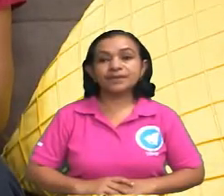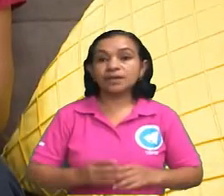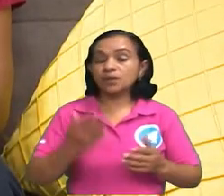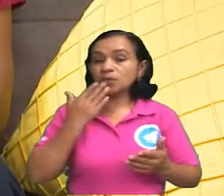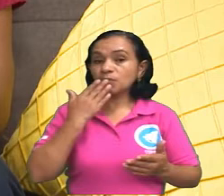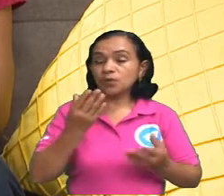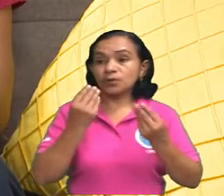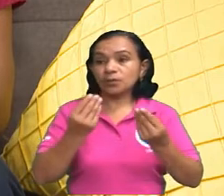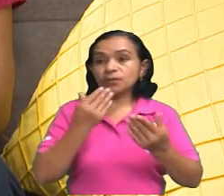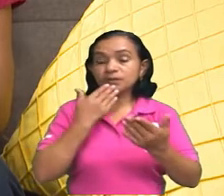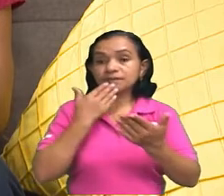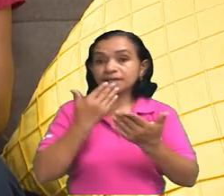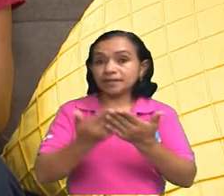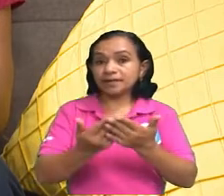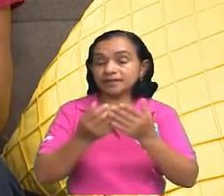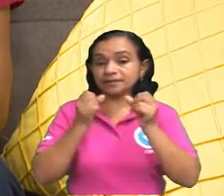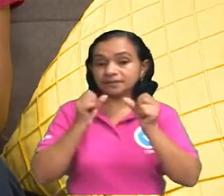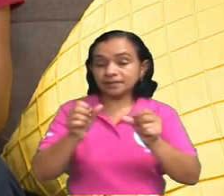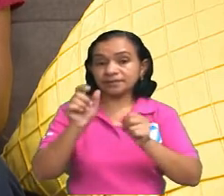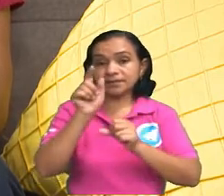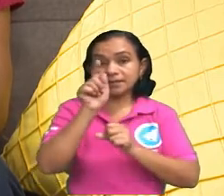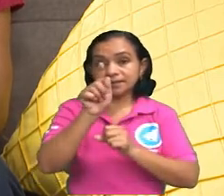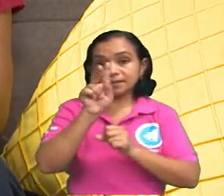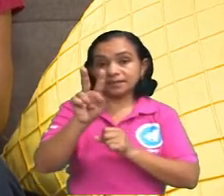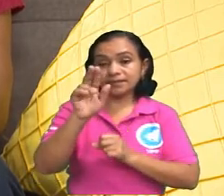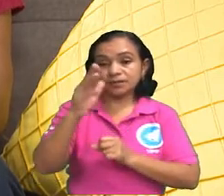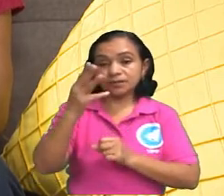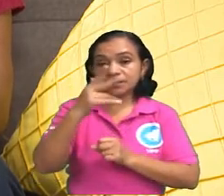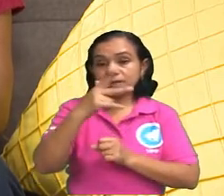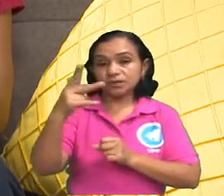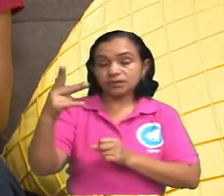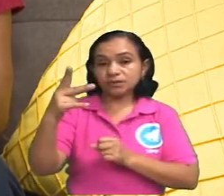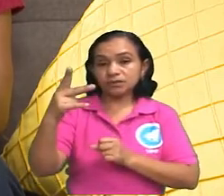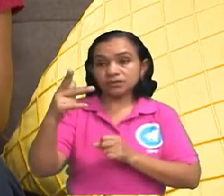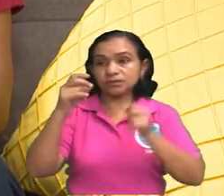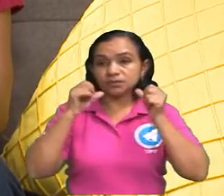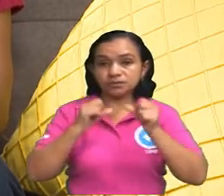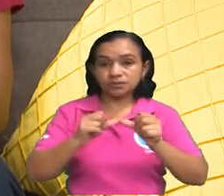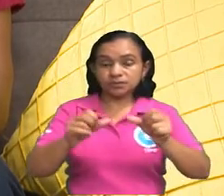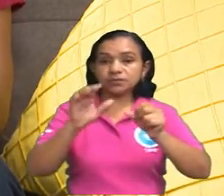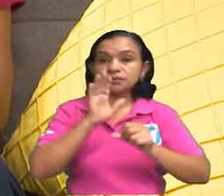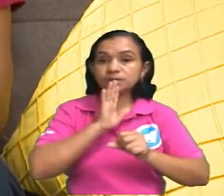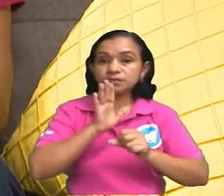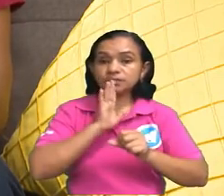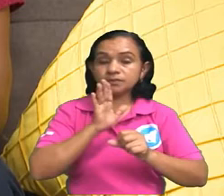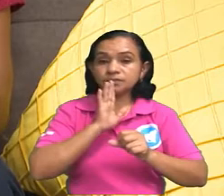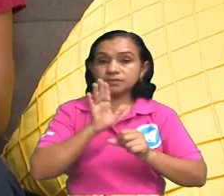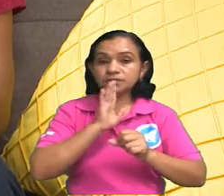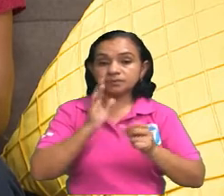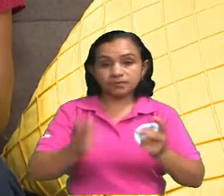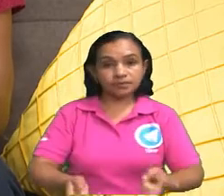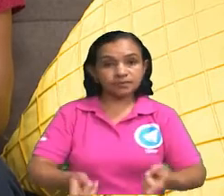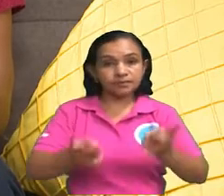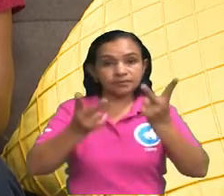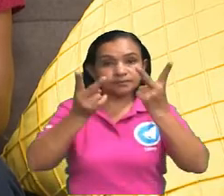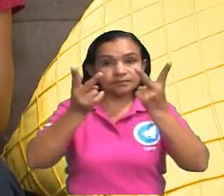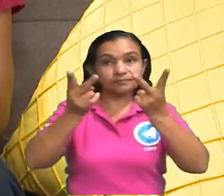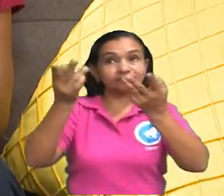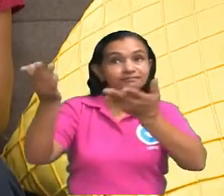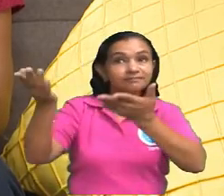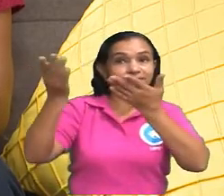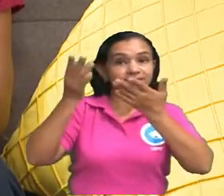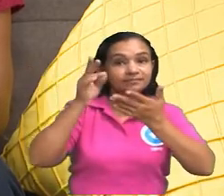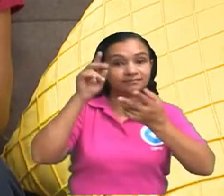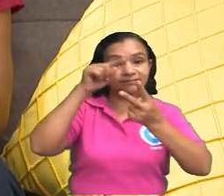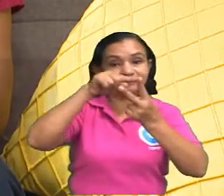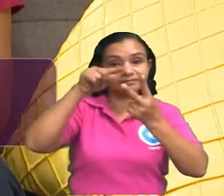Muchas gracias por continuar en sintonía del canal parlamentario de su programa Desde el Parlamento. Continuamos conversando sobre la vida y legado de dos